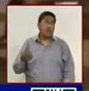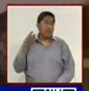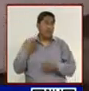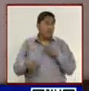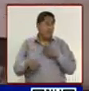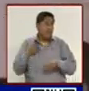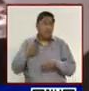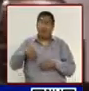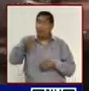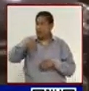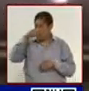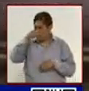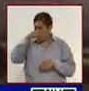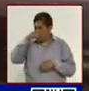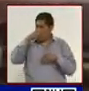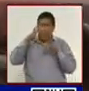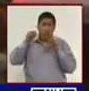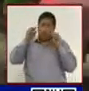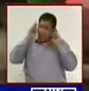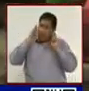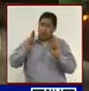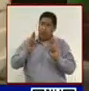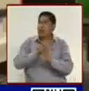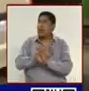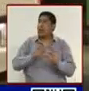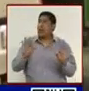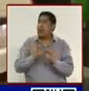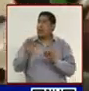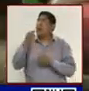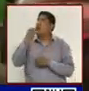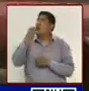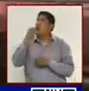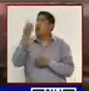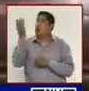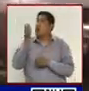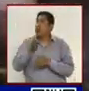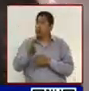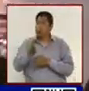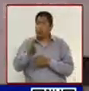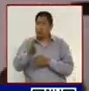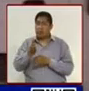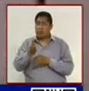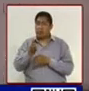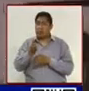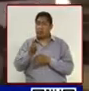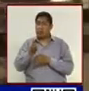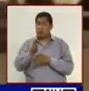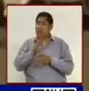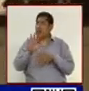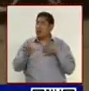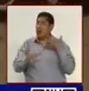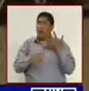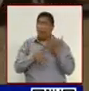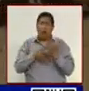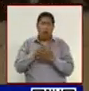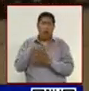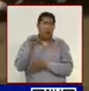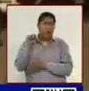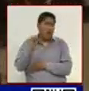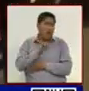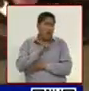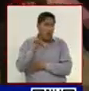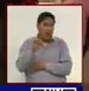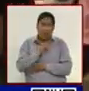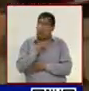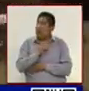es que aquí no respetan en esta área. Y está en rojo, pero mira, está retrocediendo. Acá yo no sé todo este tumulto de vehículos que